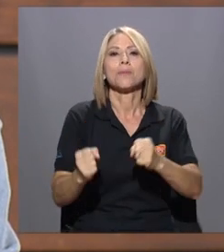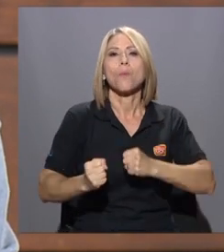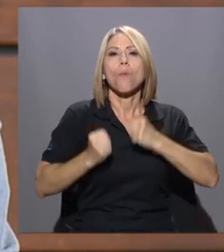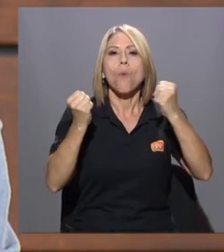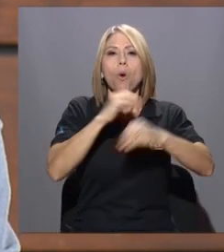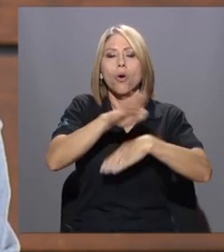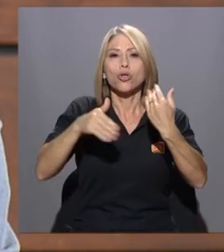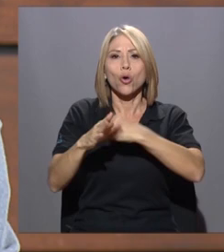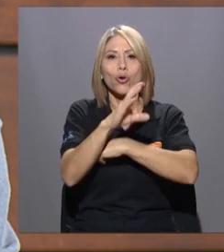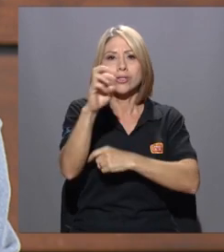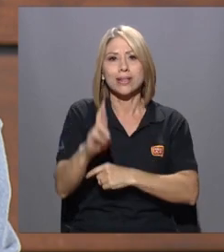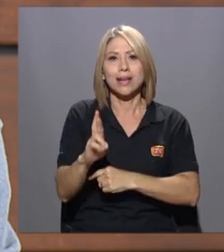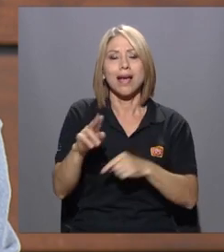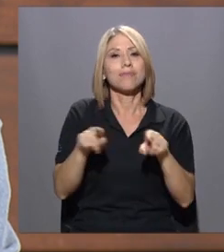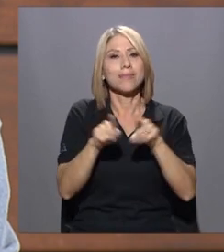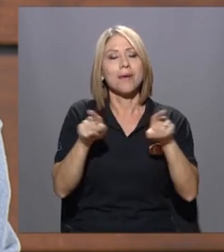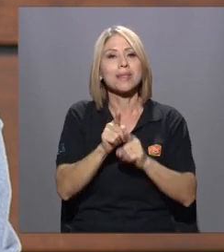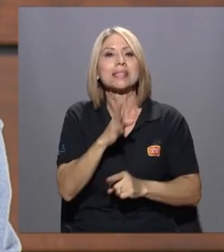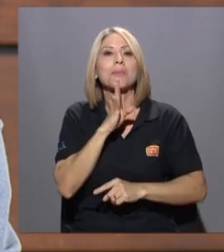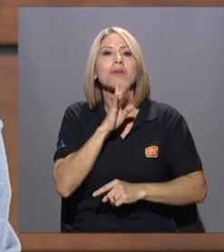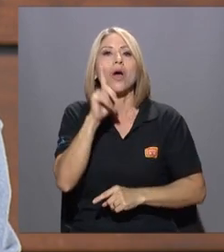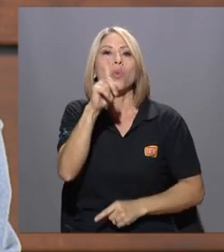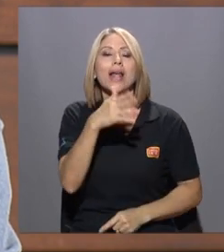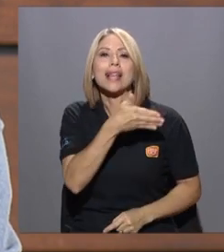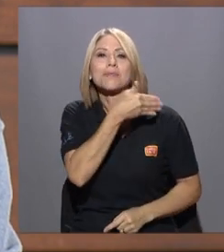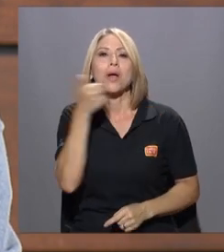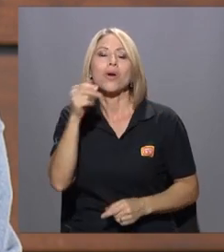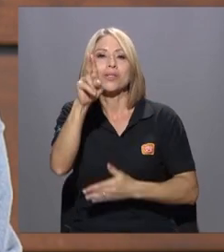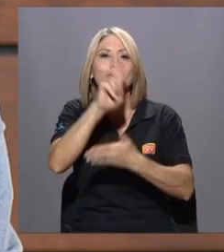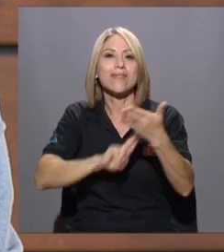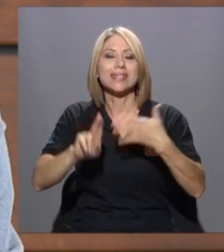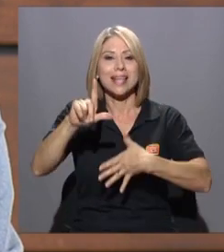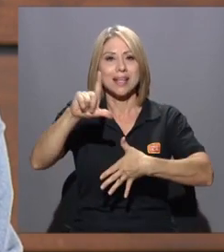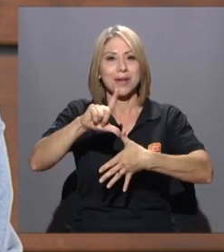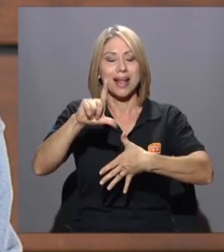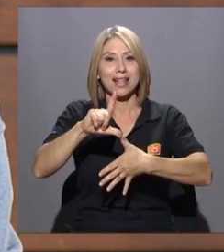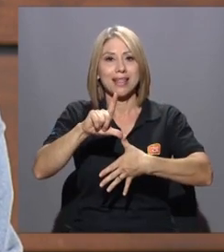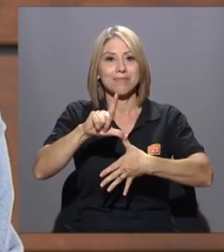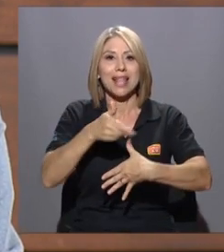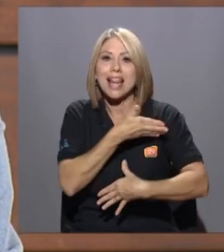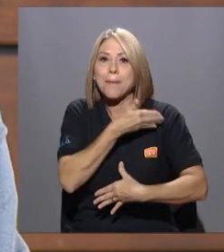Rica y estamos también hablando de una de las mejores universidades de América Latina y la mejor de Centroamérica.